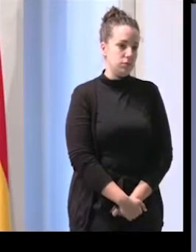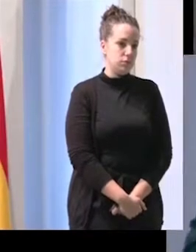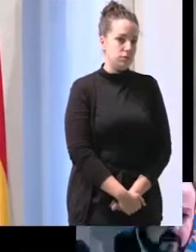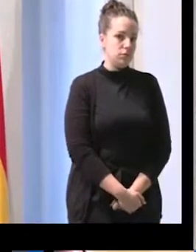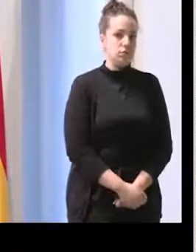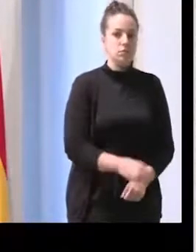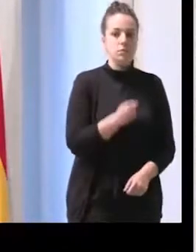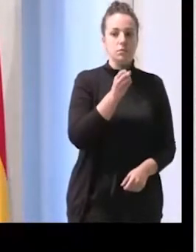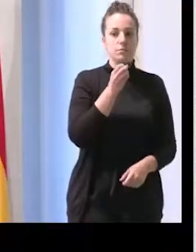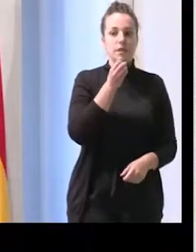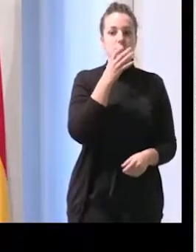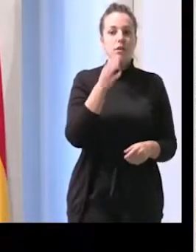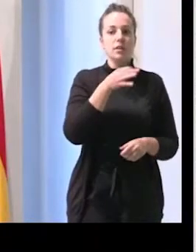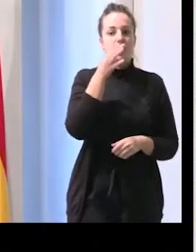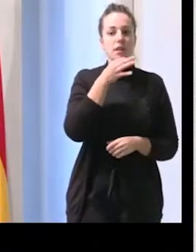Muy bien, buenas tardes.